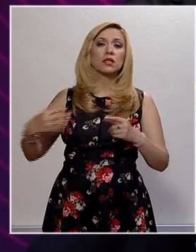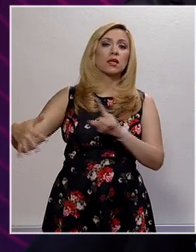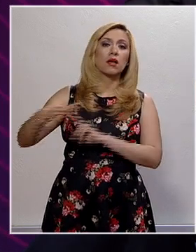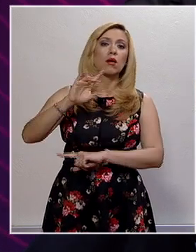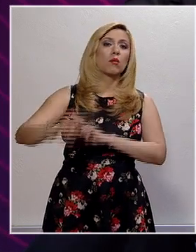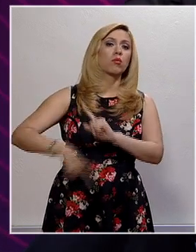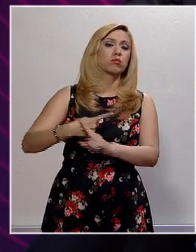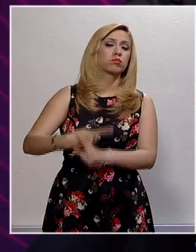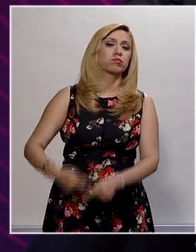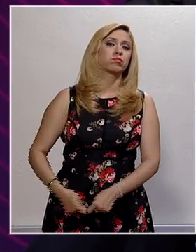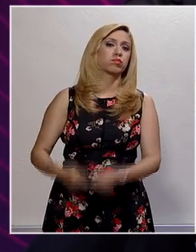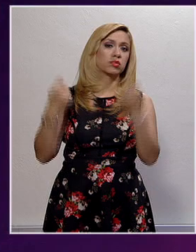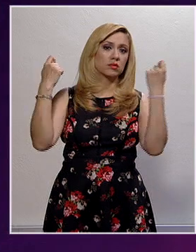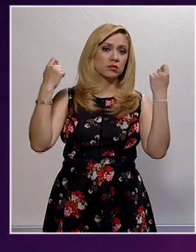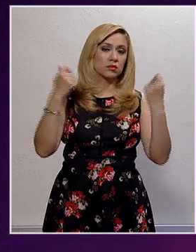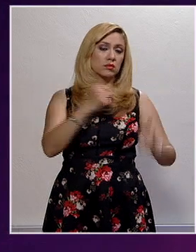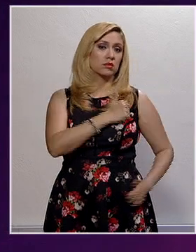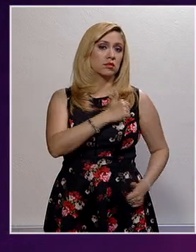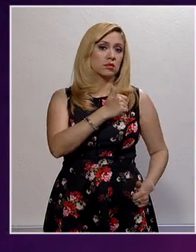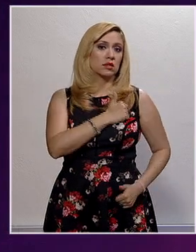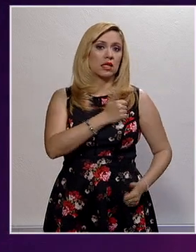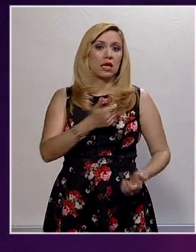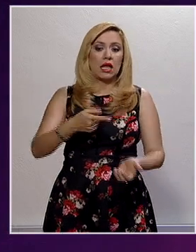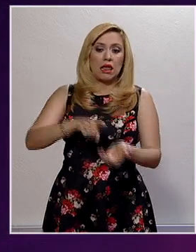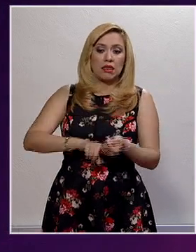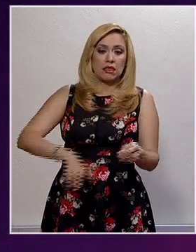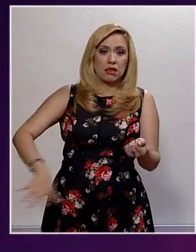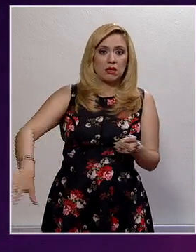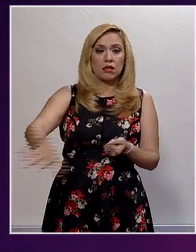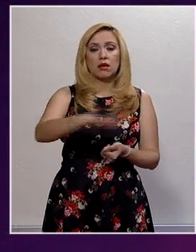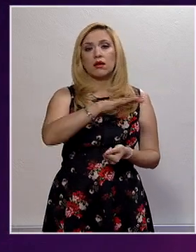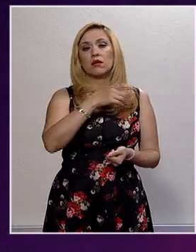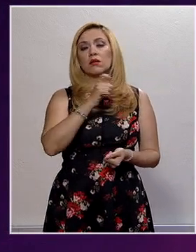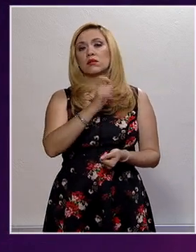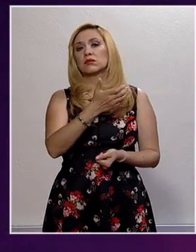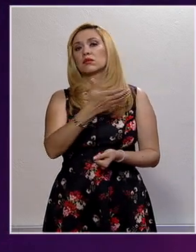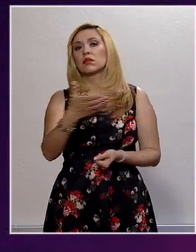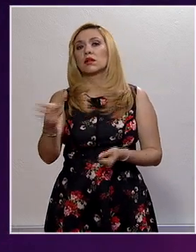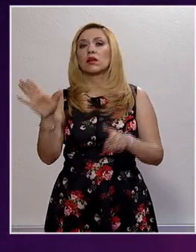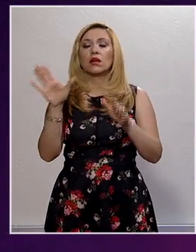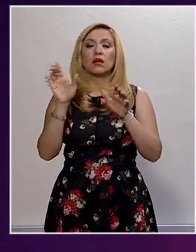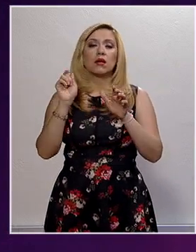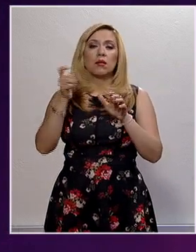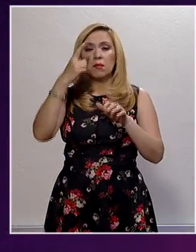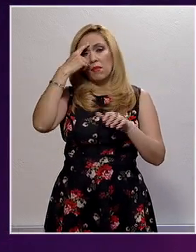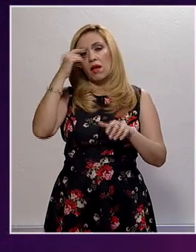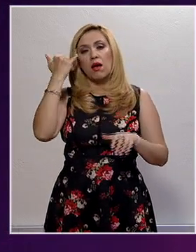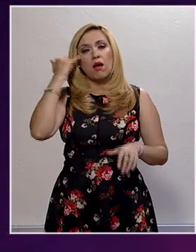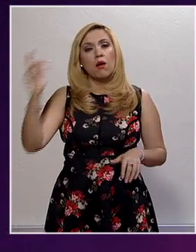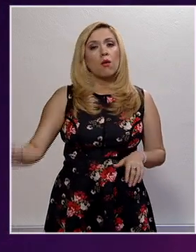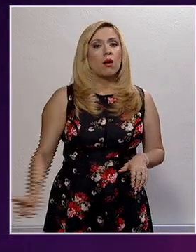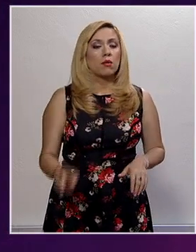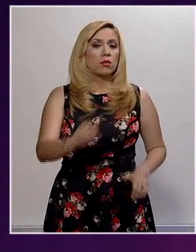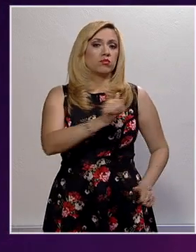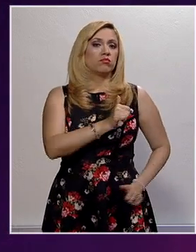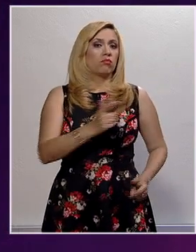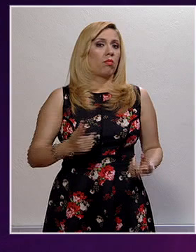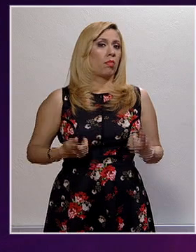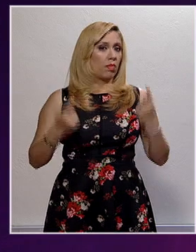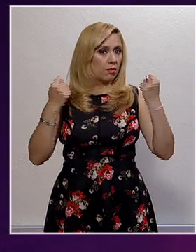sexual perpetrada por militares dentro de este contexto de la militarización. Acá